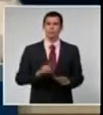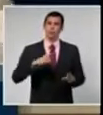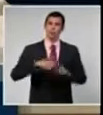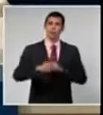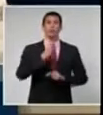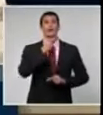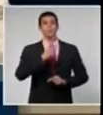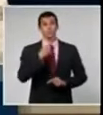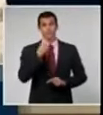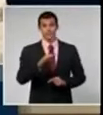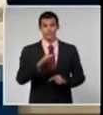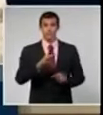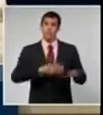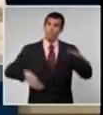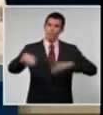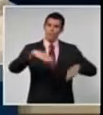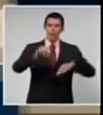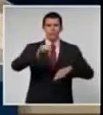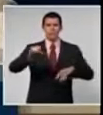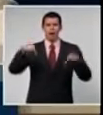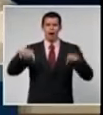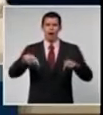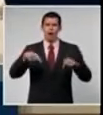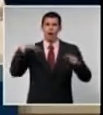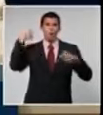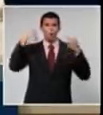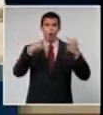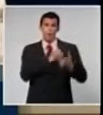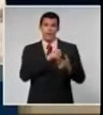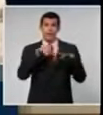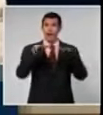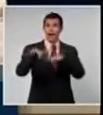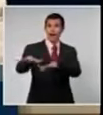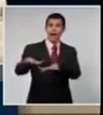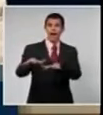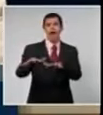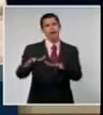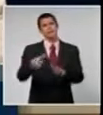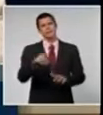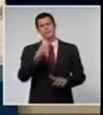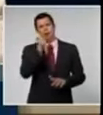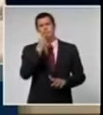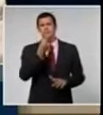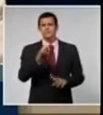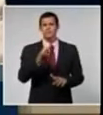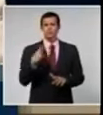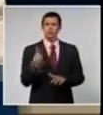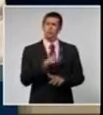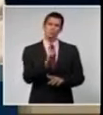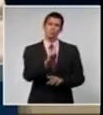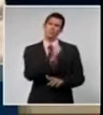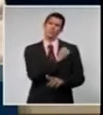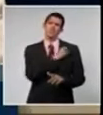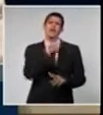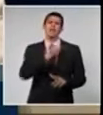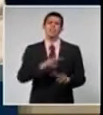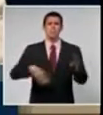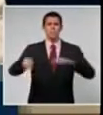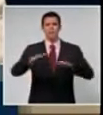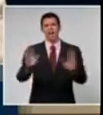opción recreativa. La solución no creo que sea cerrar la playa, como dice el dicho, botar el